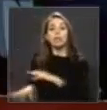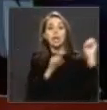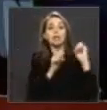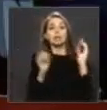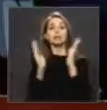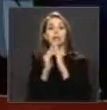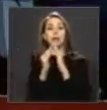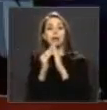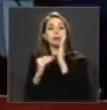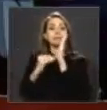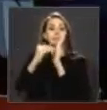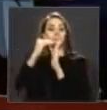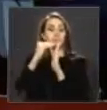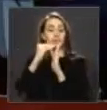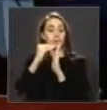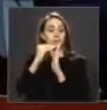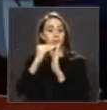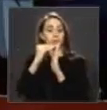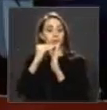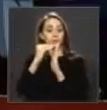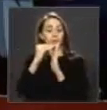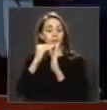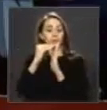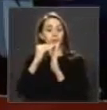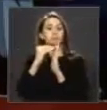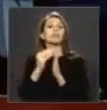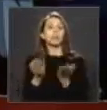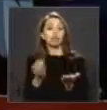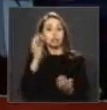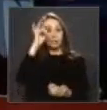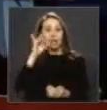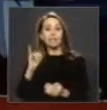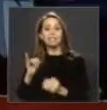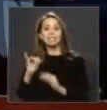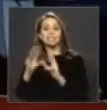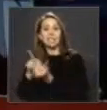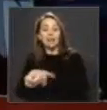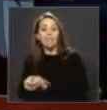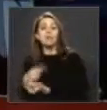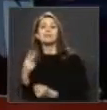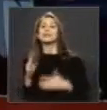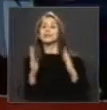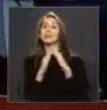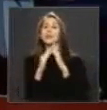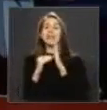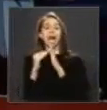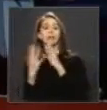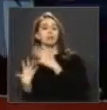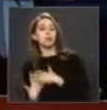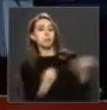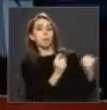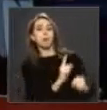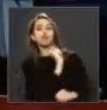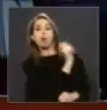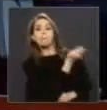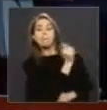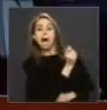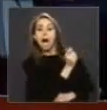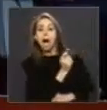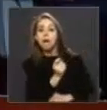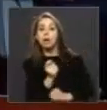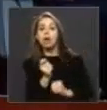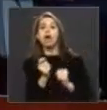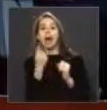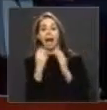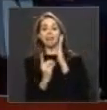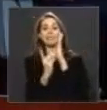propiedad en manos de las familias, y sabemos lo que significa para una familia en términos de su retroceso,